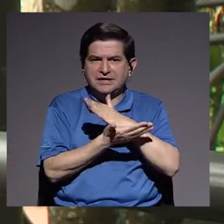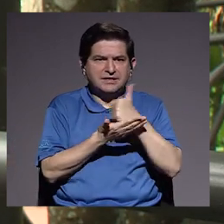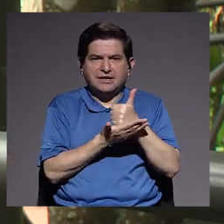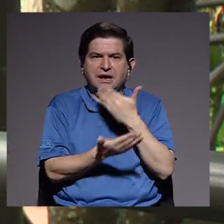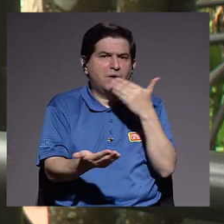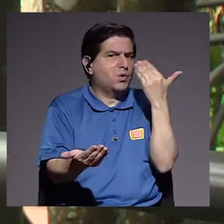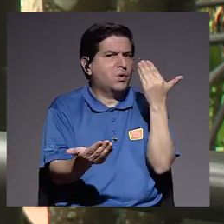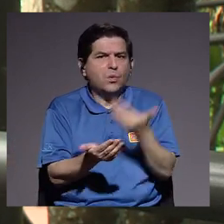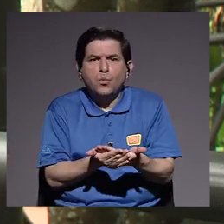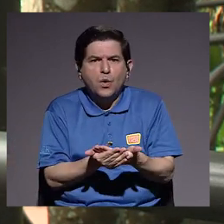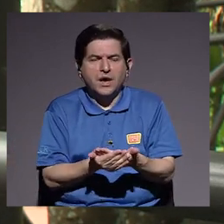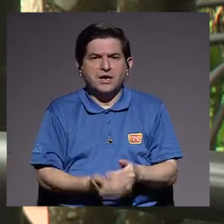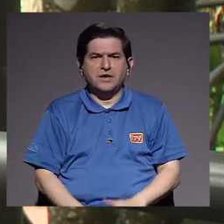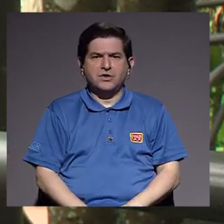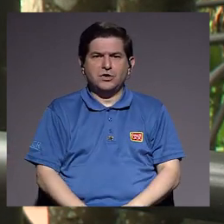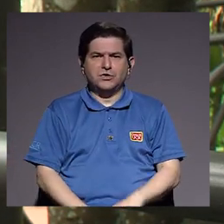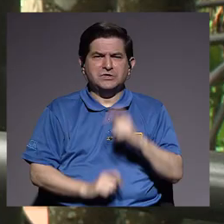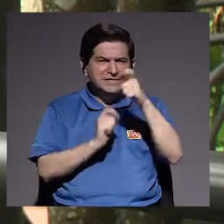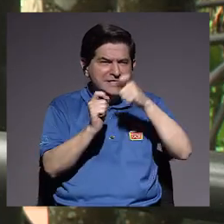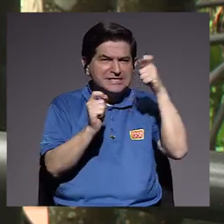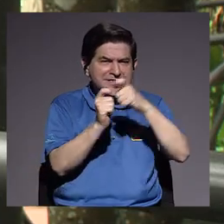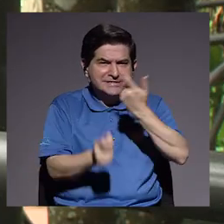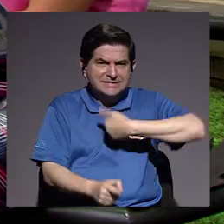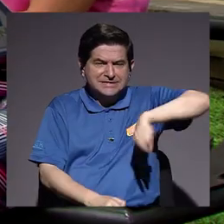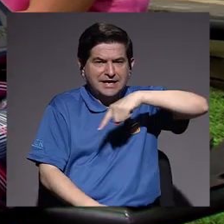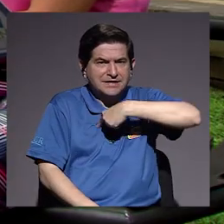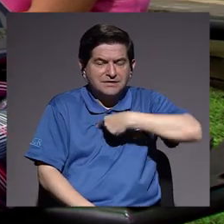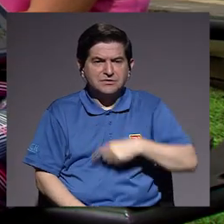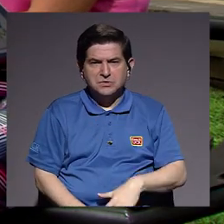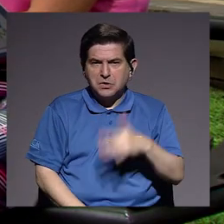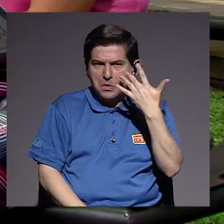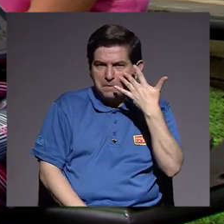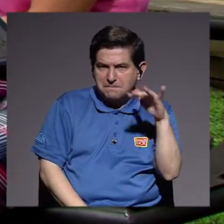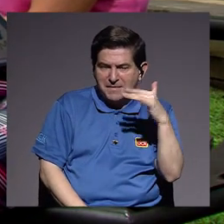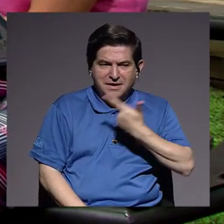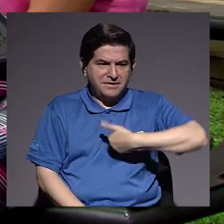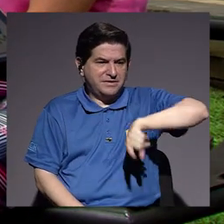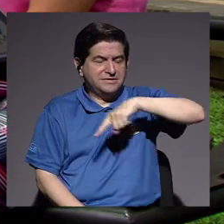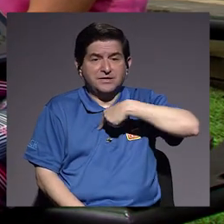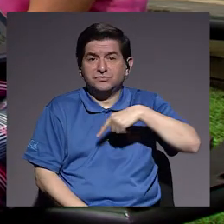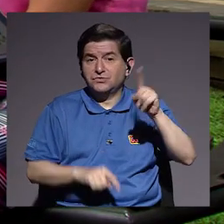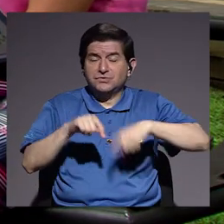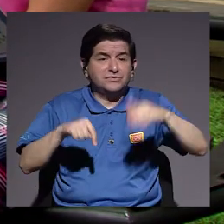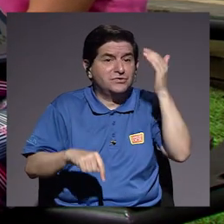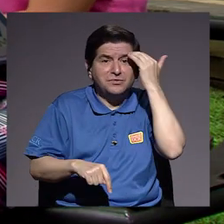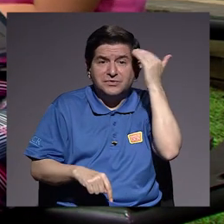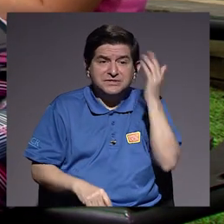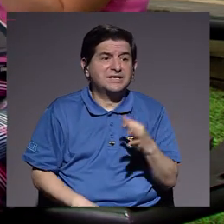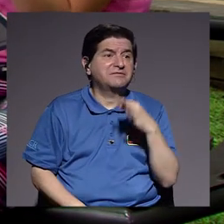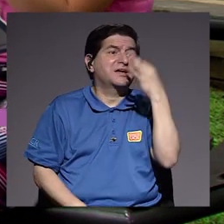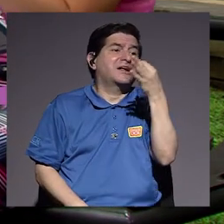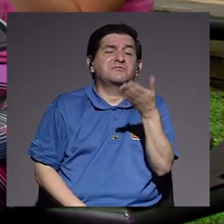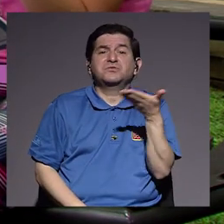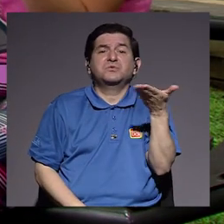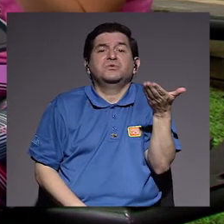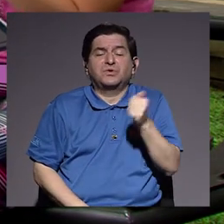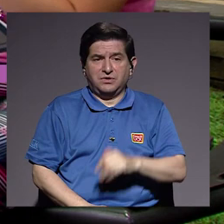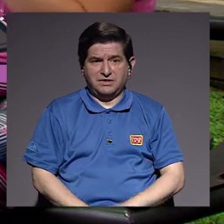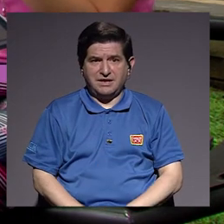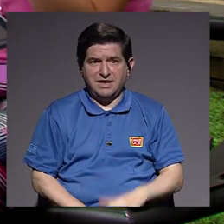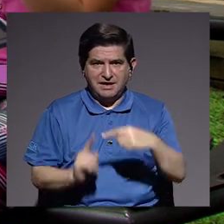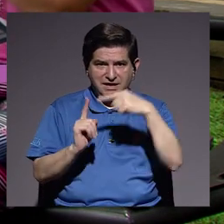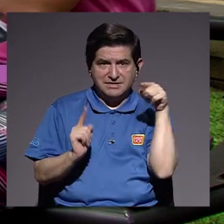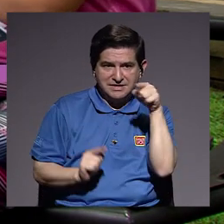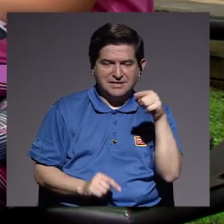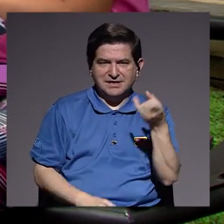saber qué nos depara el futuro, ¿verdad? Sí, no, a partir de este presente. Que son años de que venimos escuchando que